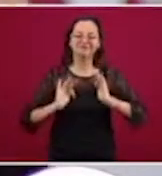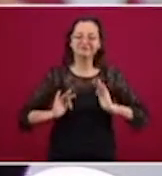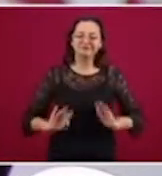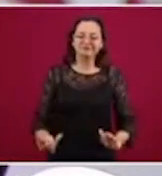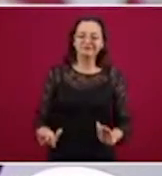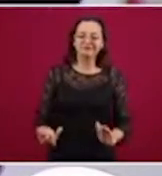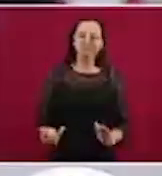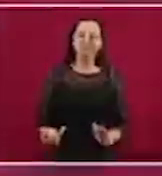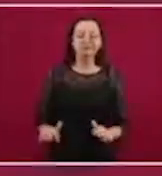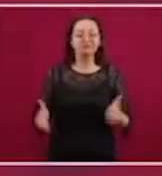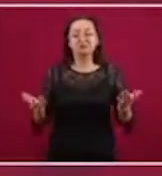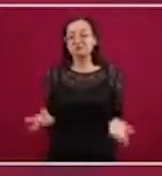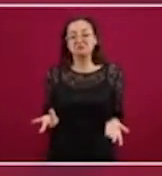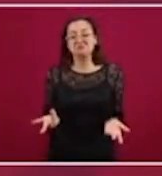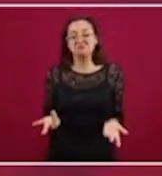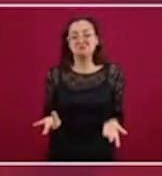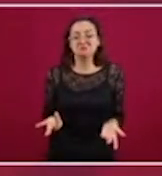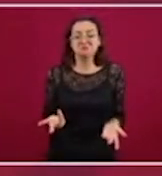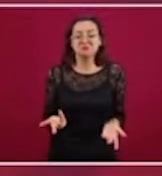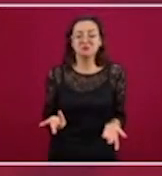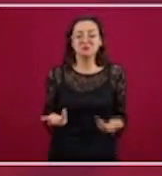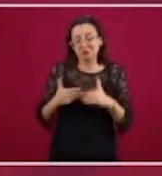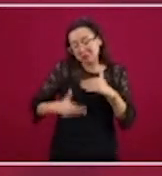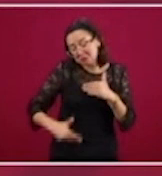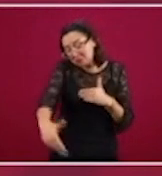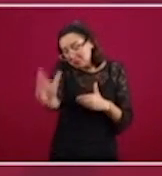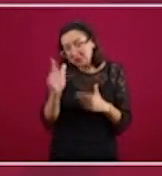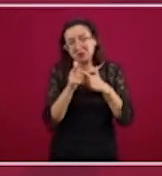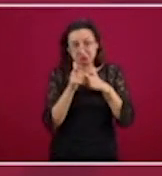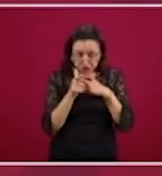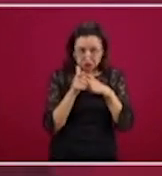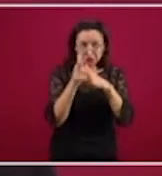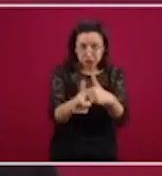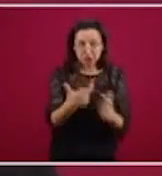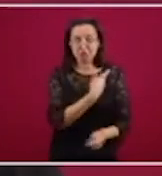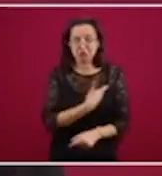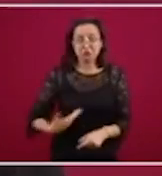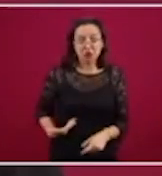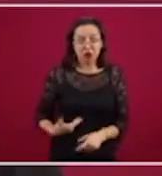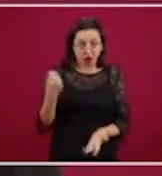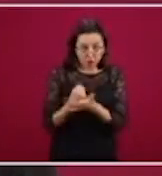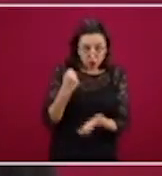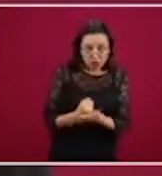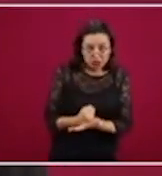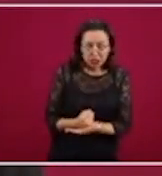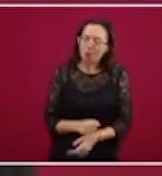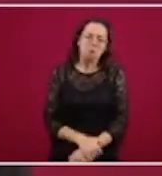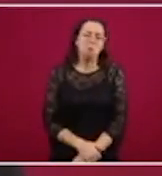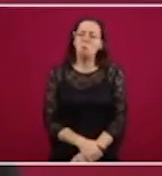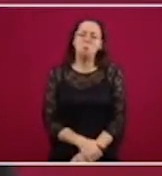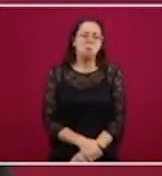y no hace falta que yo esté aquí a la fuerza.